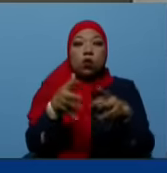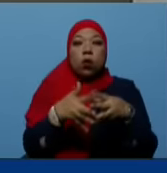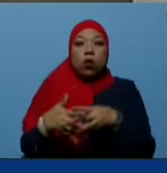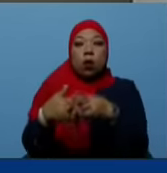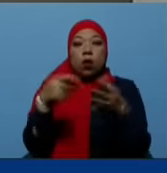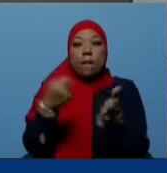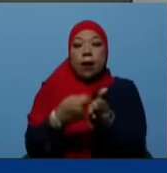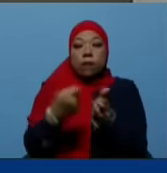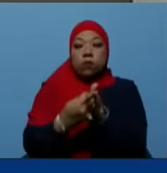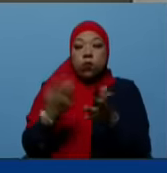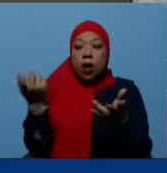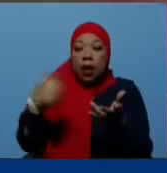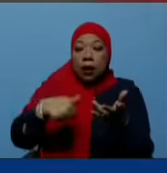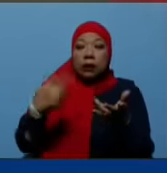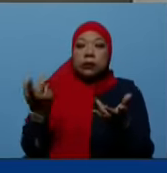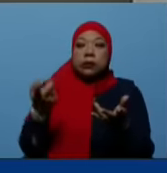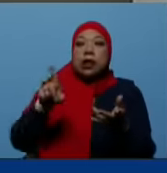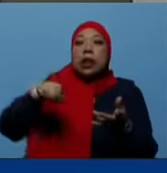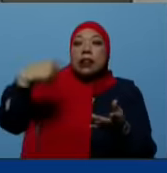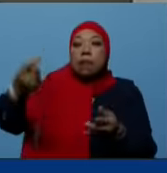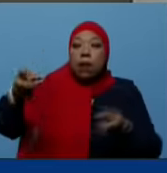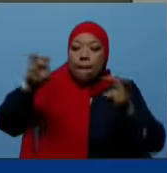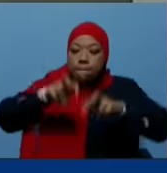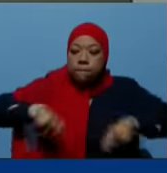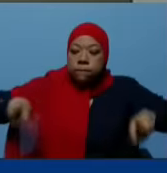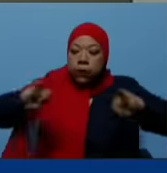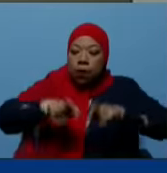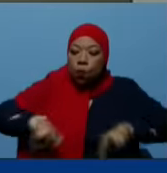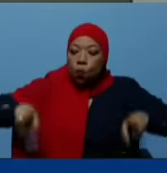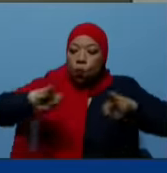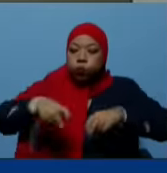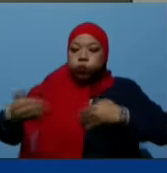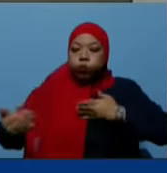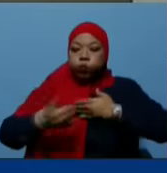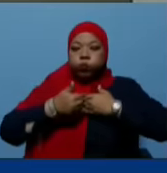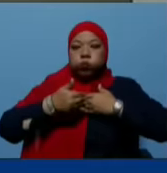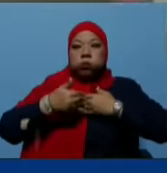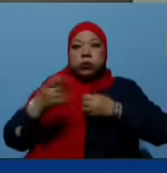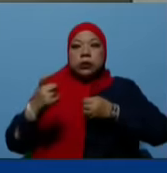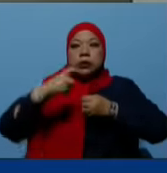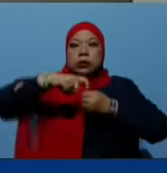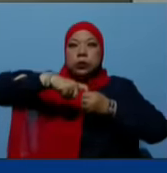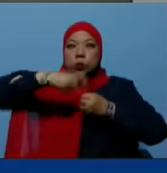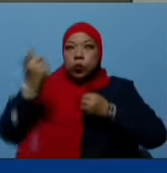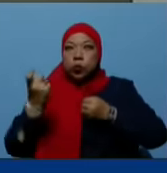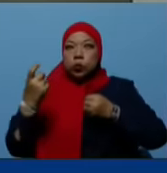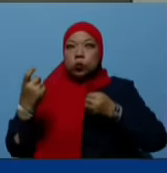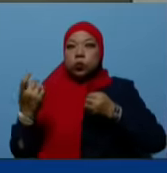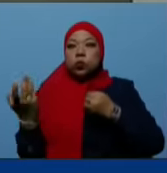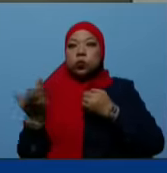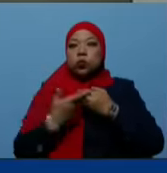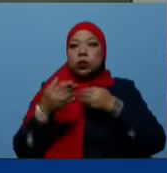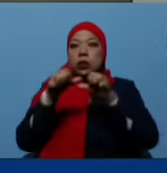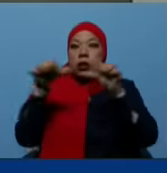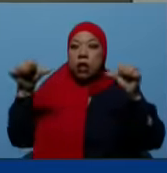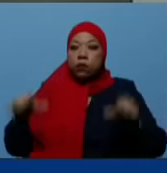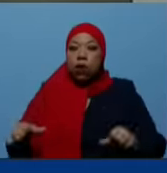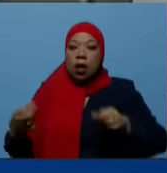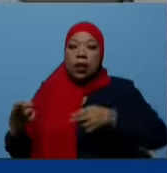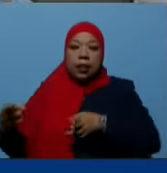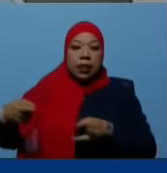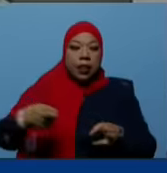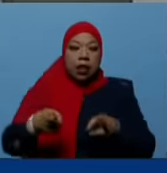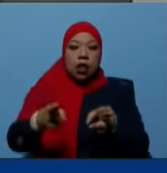Luego se hizo la investigación y el ataque cibernético fue al corazón de Guri. Y